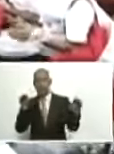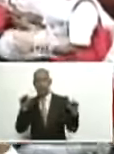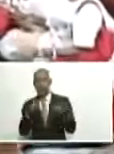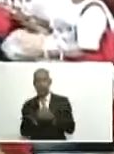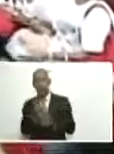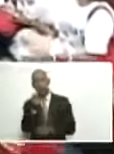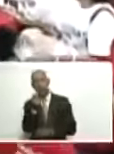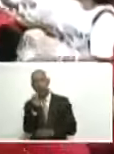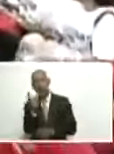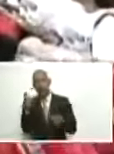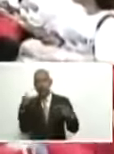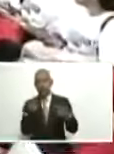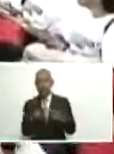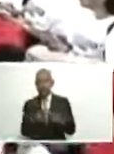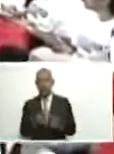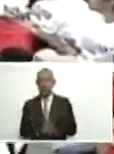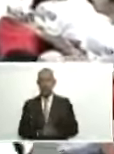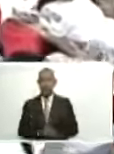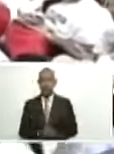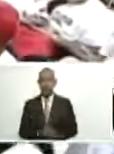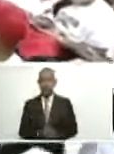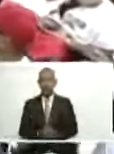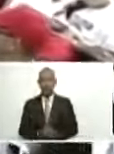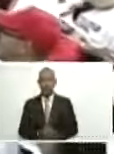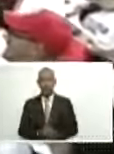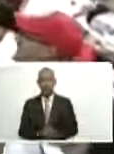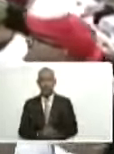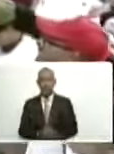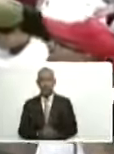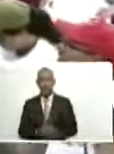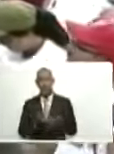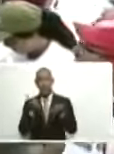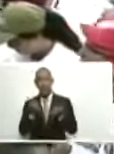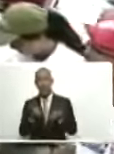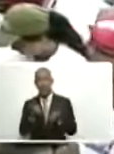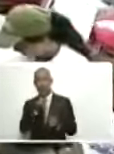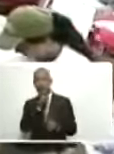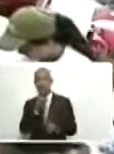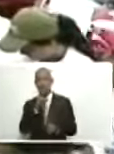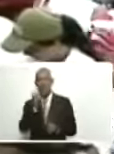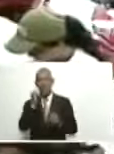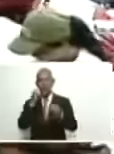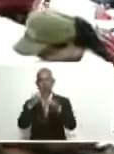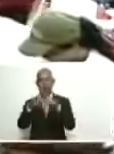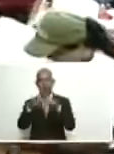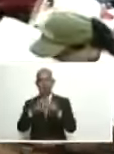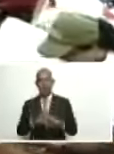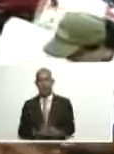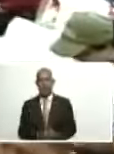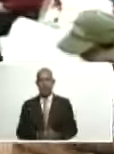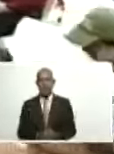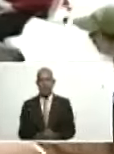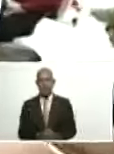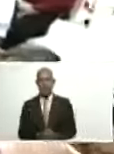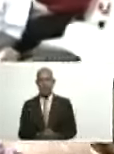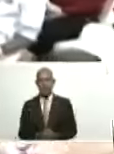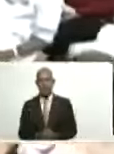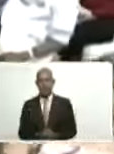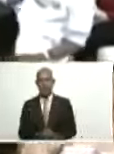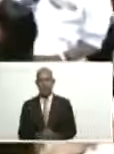Poquitos, ¿ves? Un poquito. Ahora se llama X en